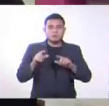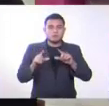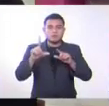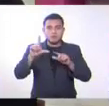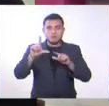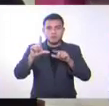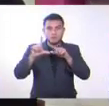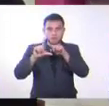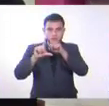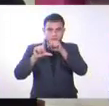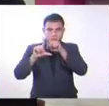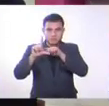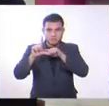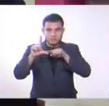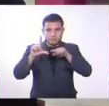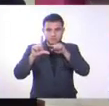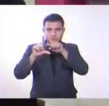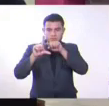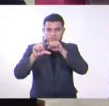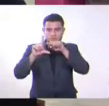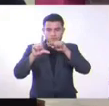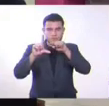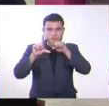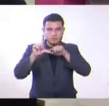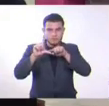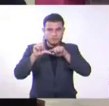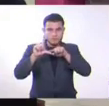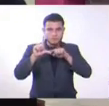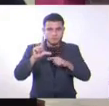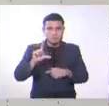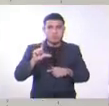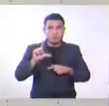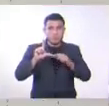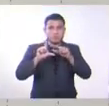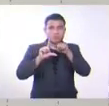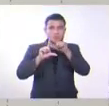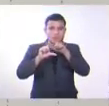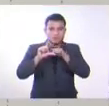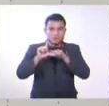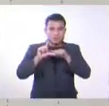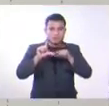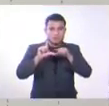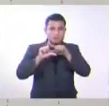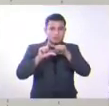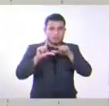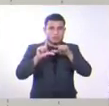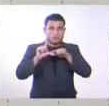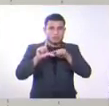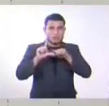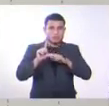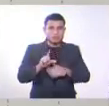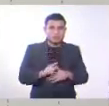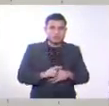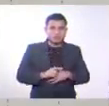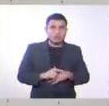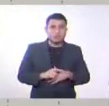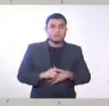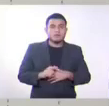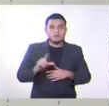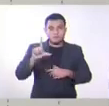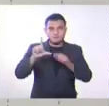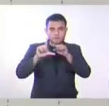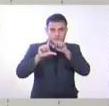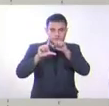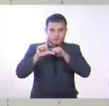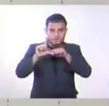Es un triángulo rectángulo. Y en este triángulo rectángulo, donde esto vale X